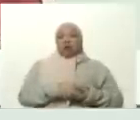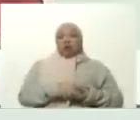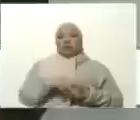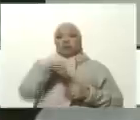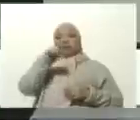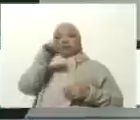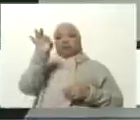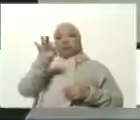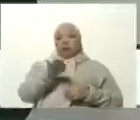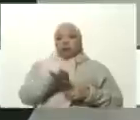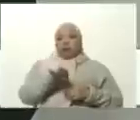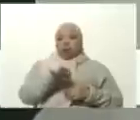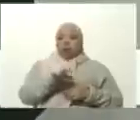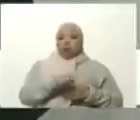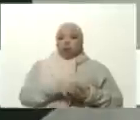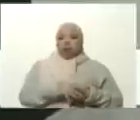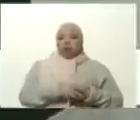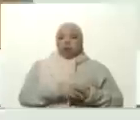1%.